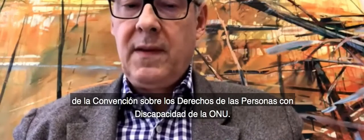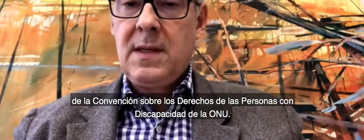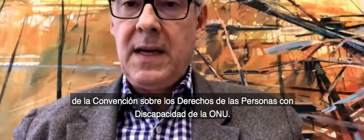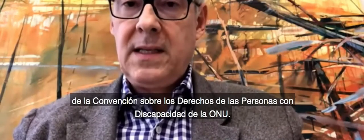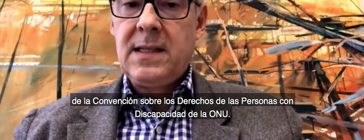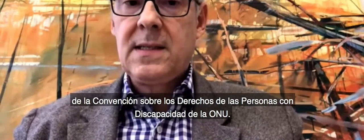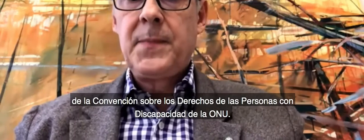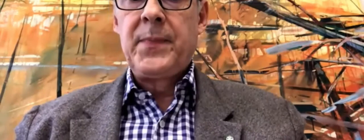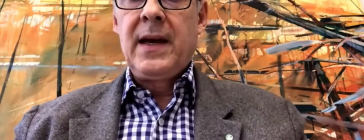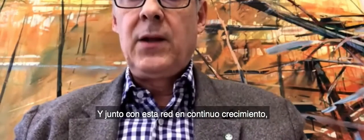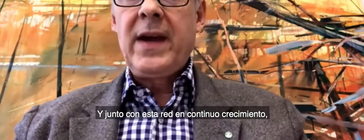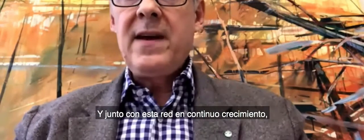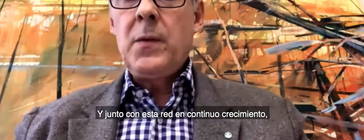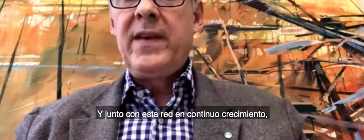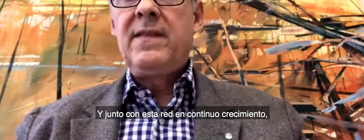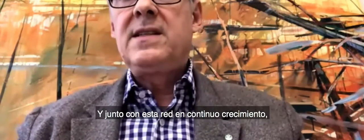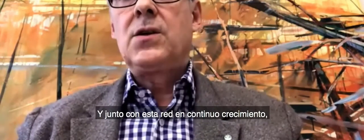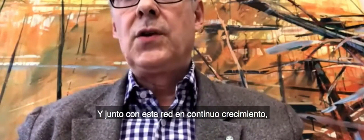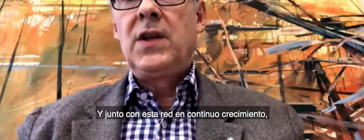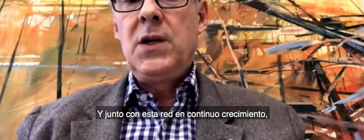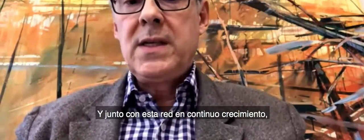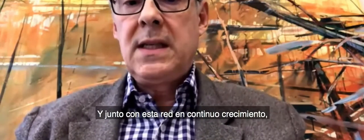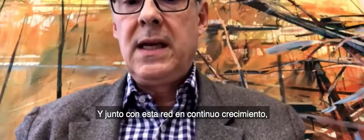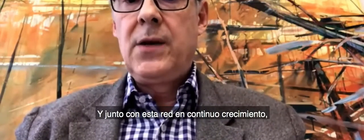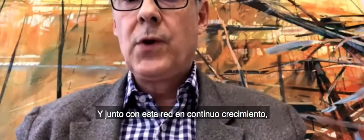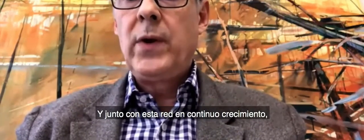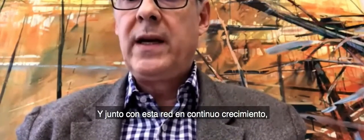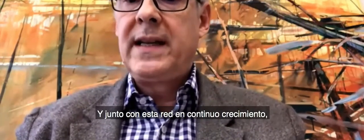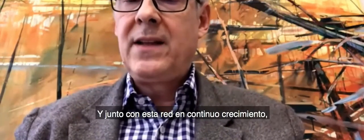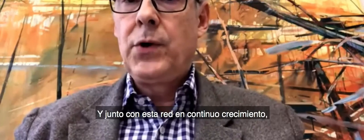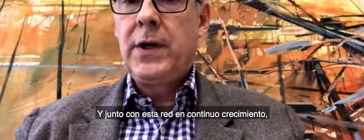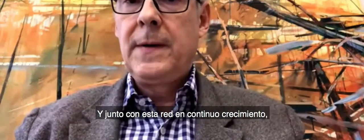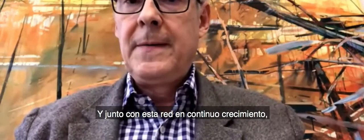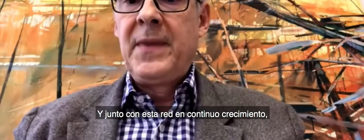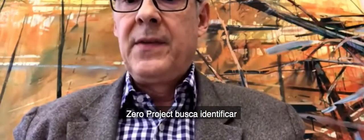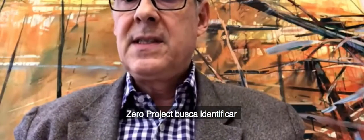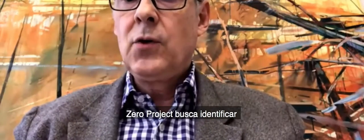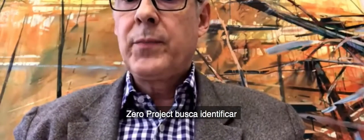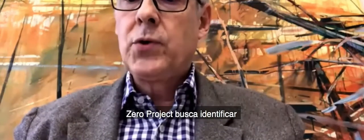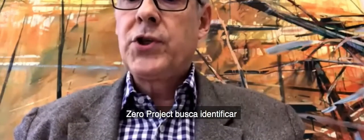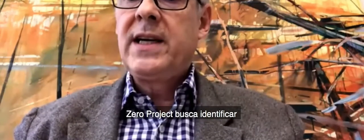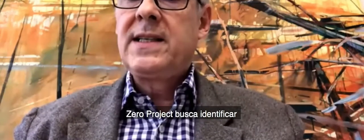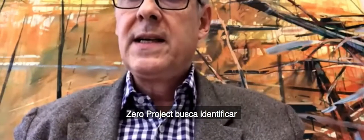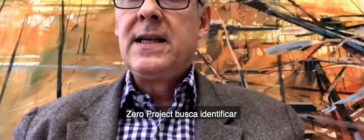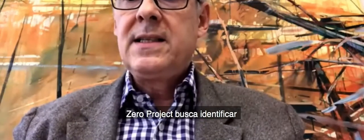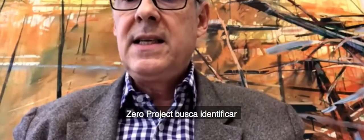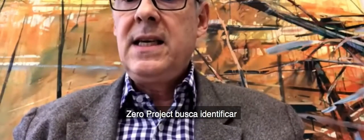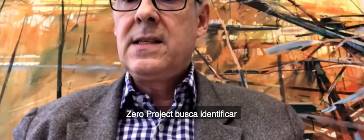with Disabilities and together with this continuously growing network the Zero Project